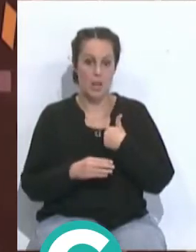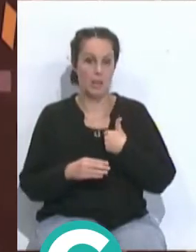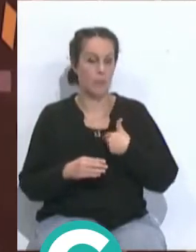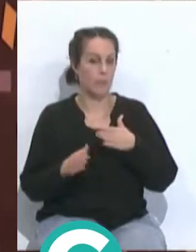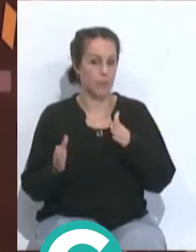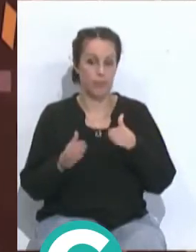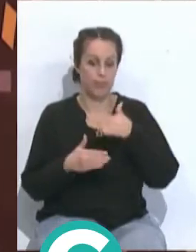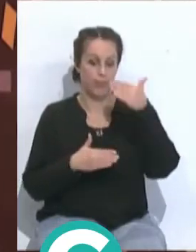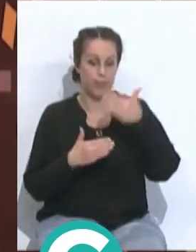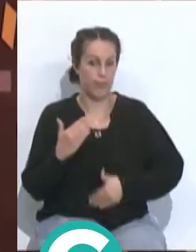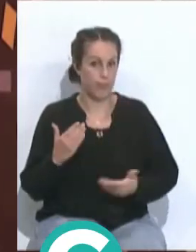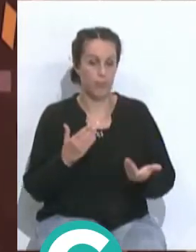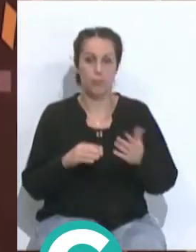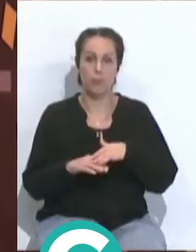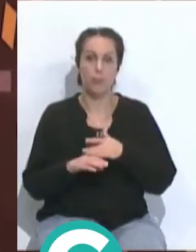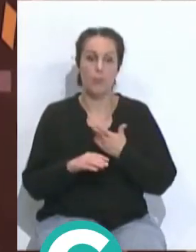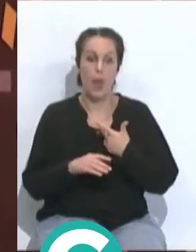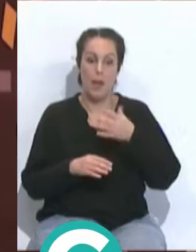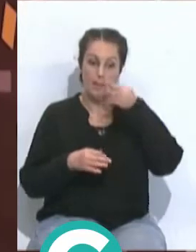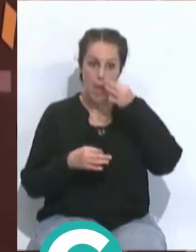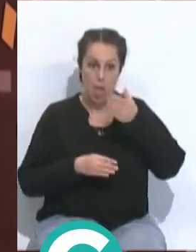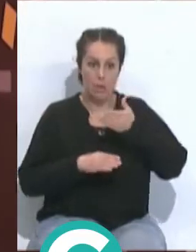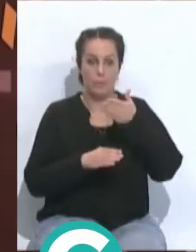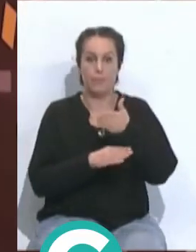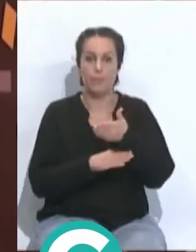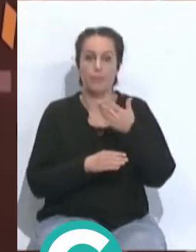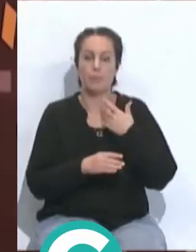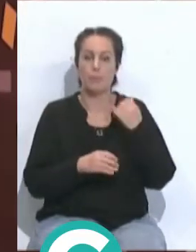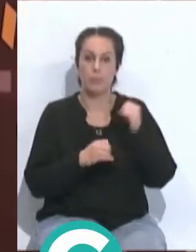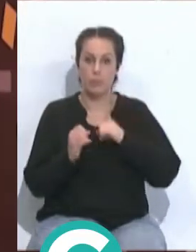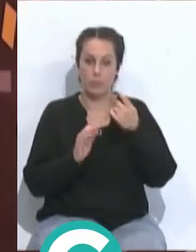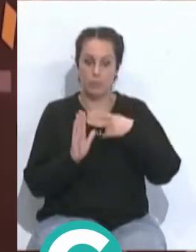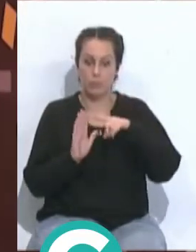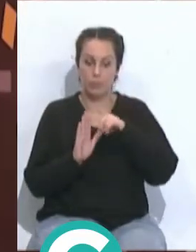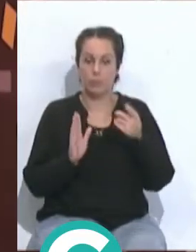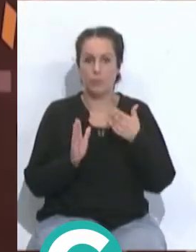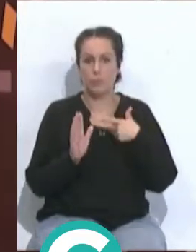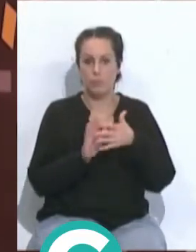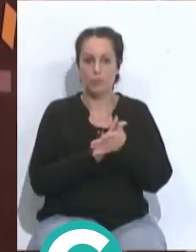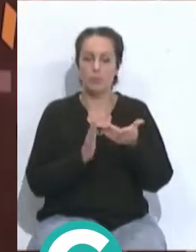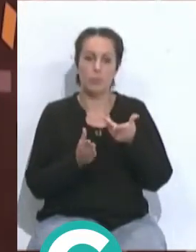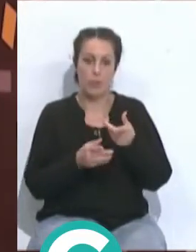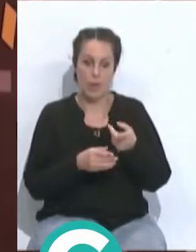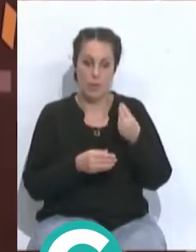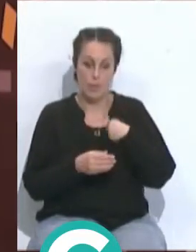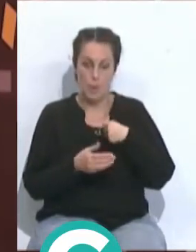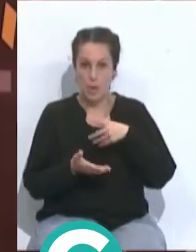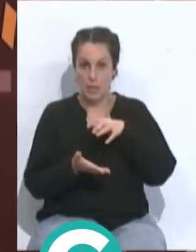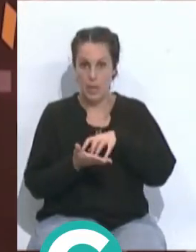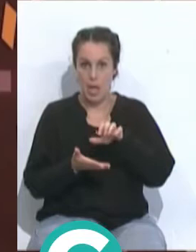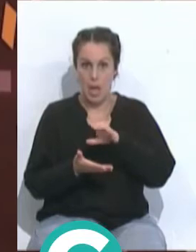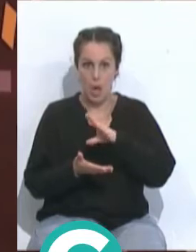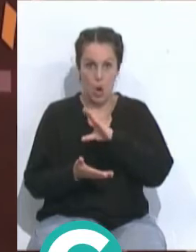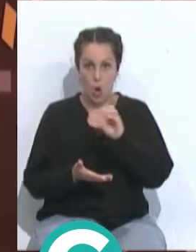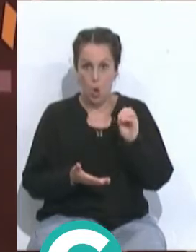inscribirse de forma física en el concurso, quiero decir, con la inscripción allí en la sede del ECO,